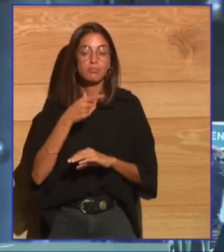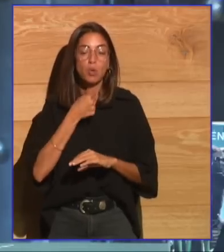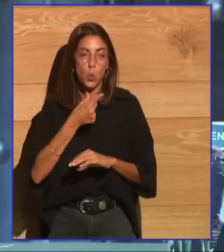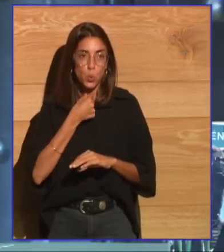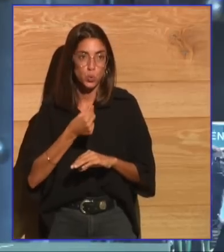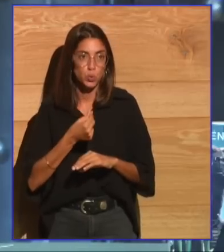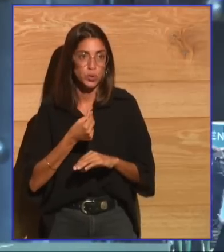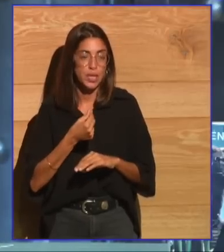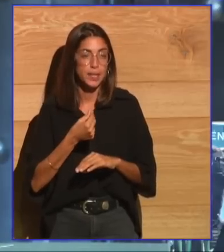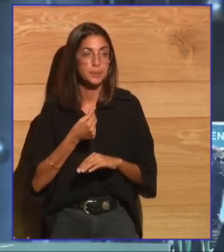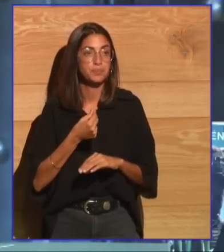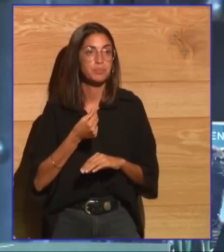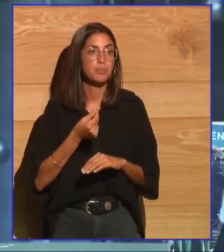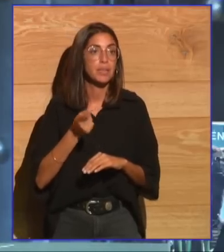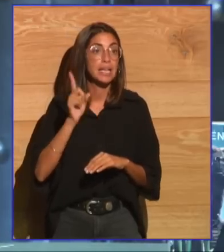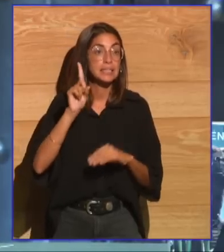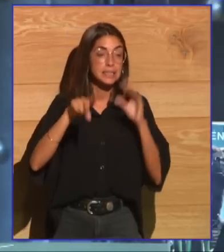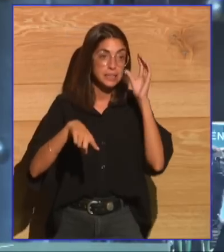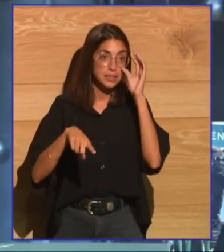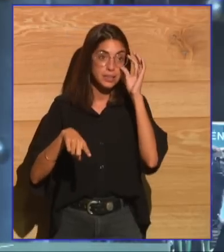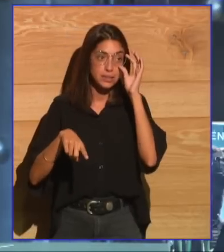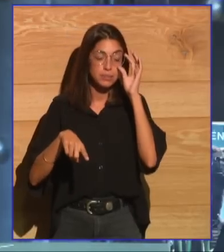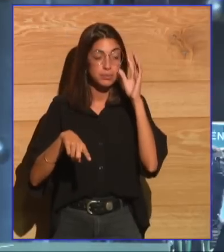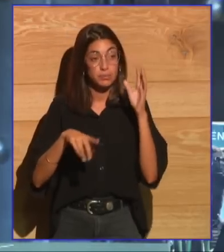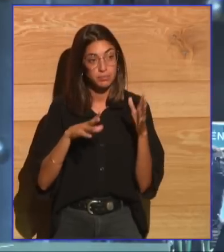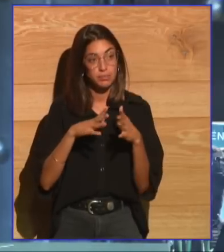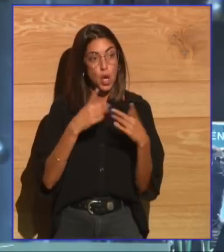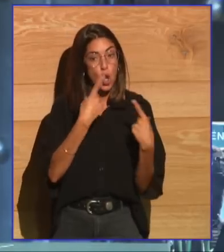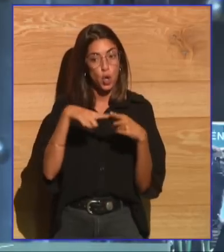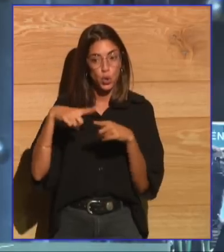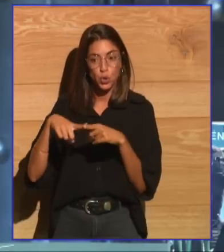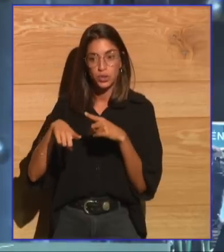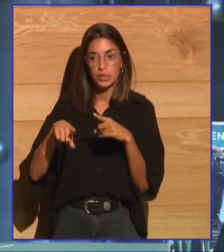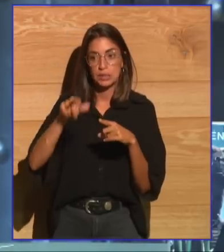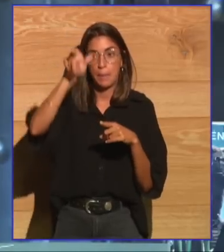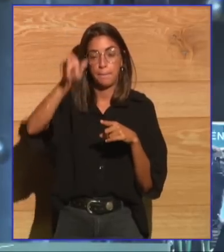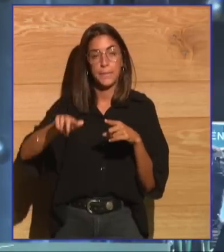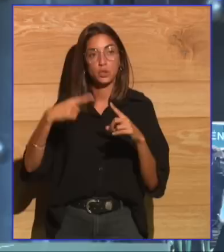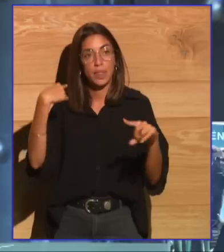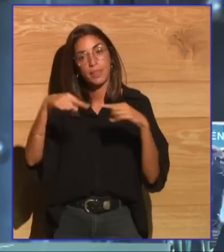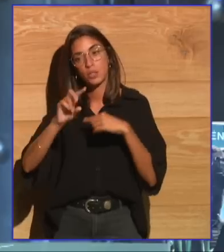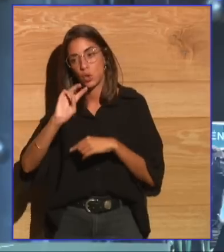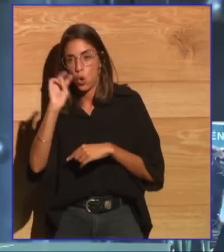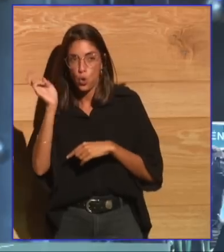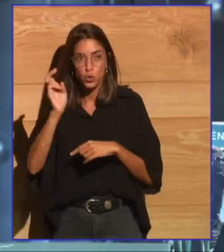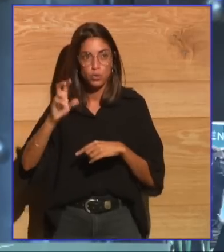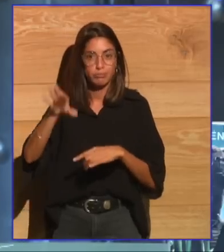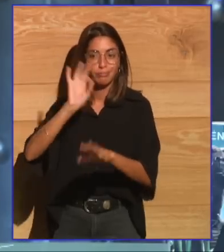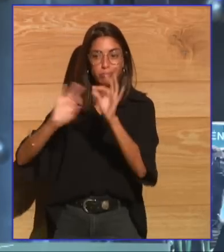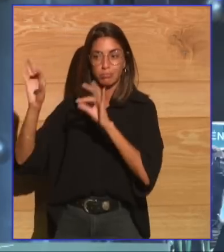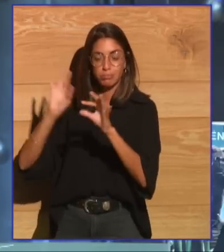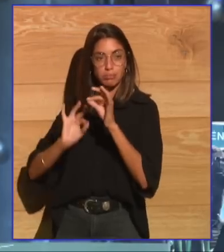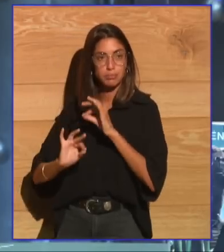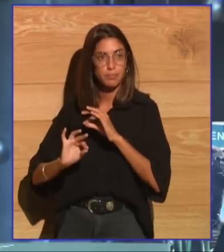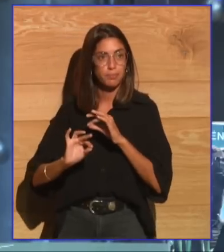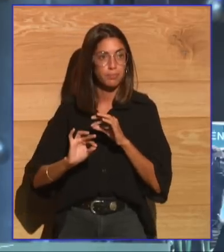tiene ecos de griffith me refiero a lo formal lirios rotos o en 102 el